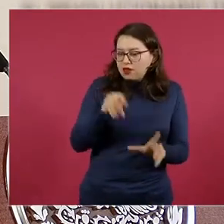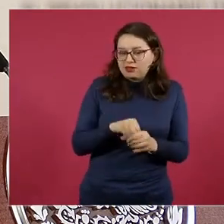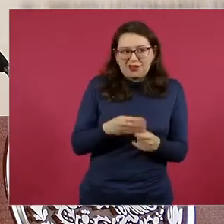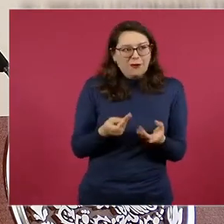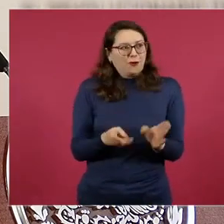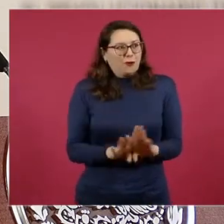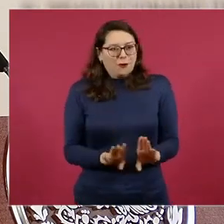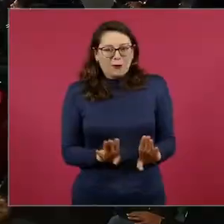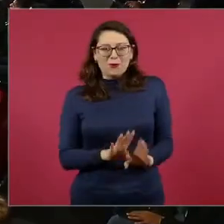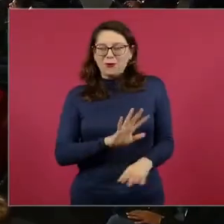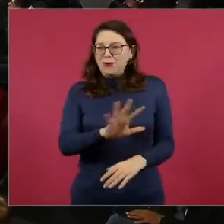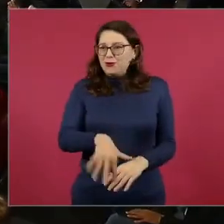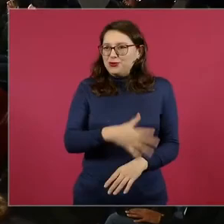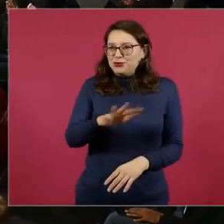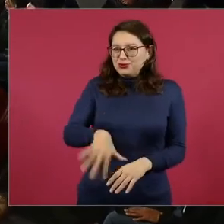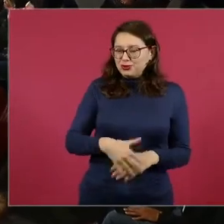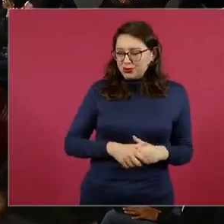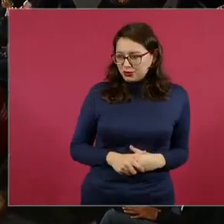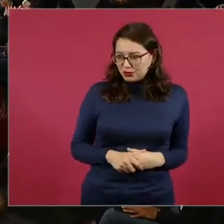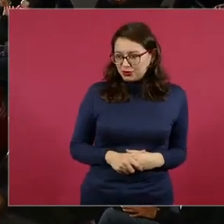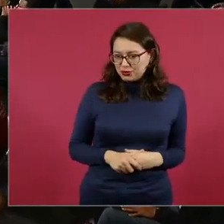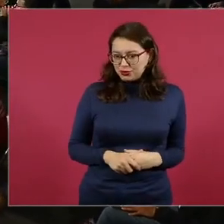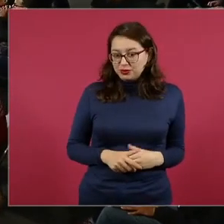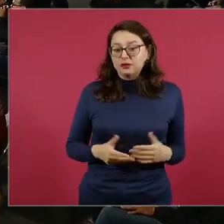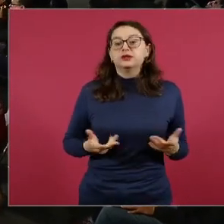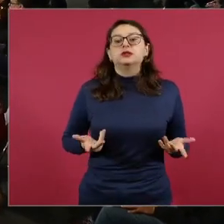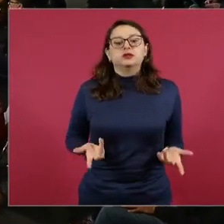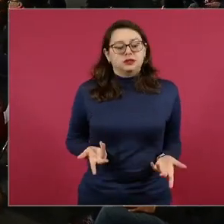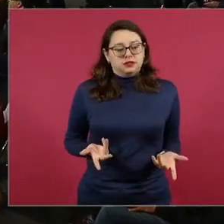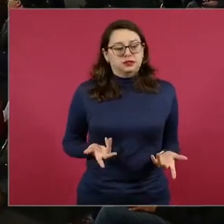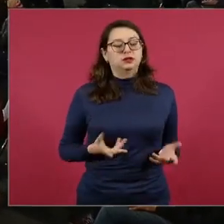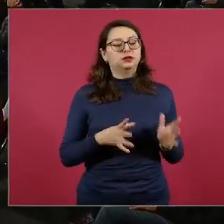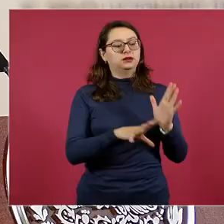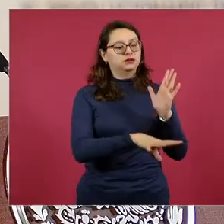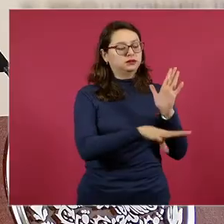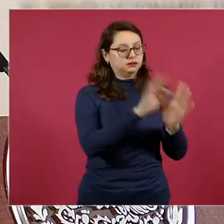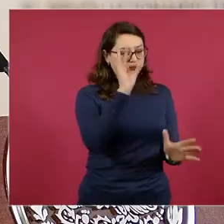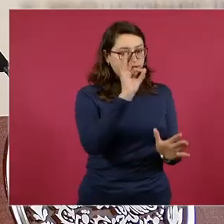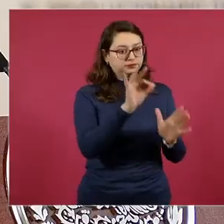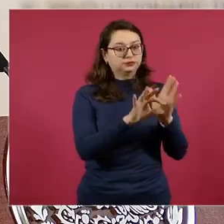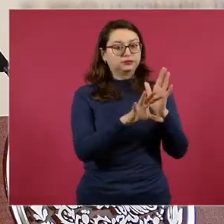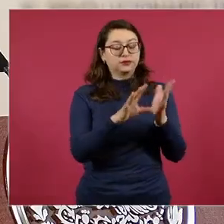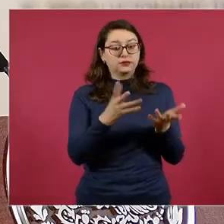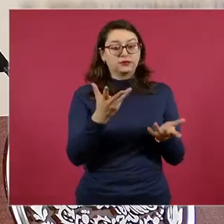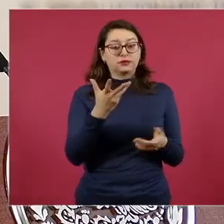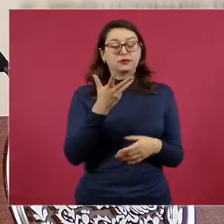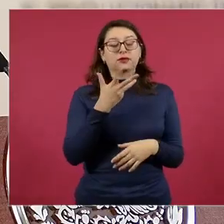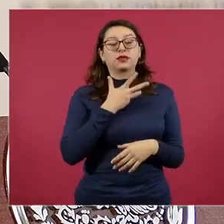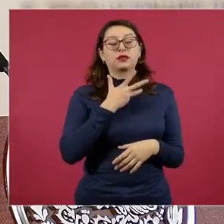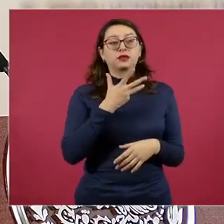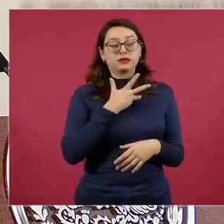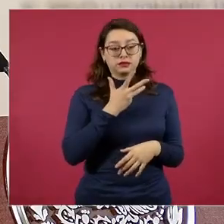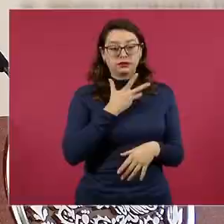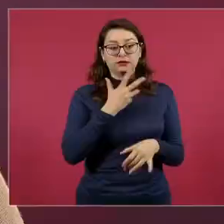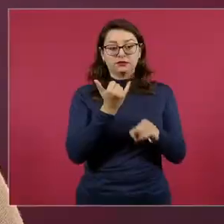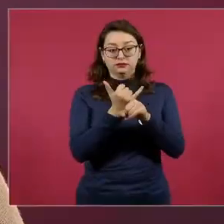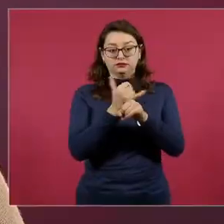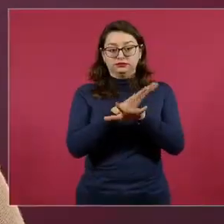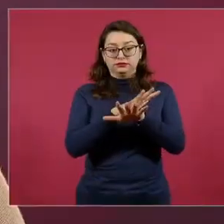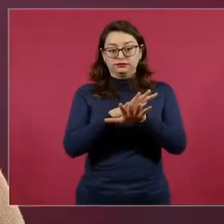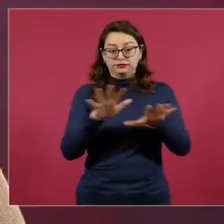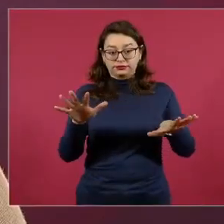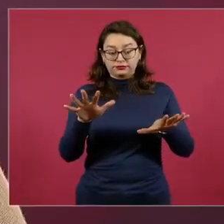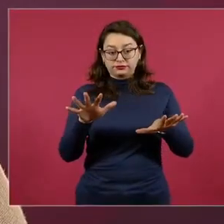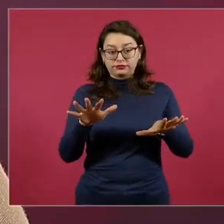Entonces, lo que hacemos con decirles ubicados es… Tenemos mucha información, o sea, con el